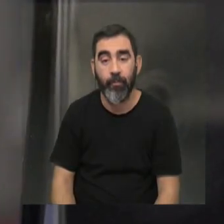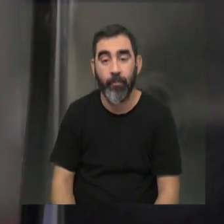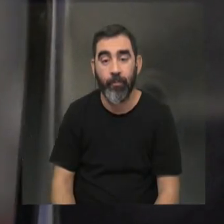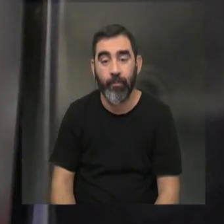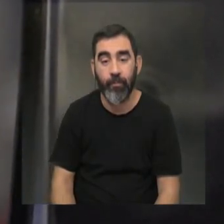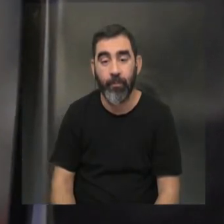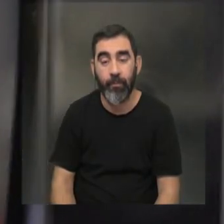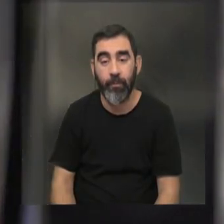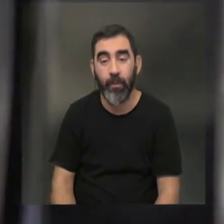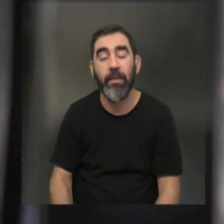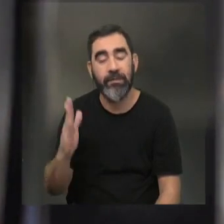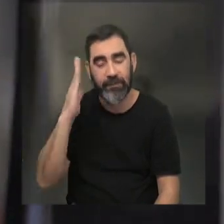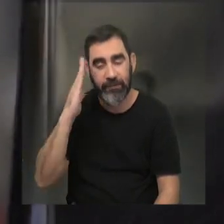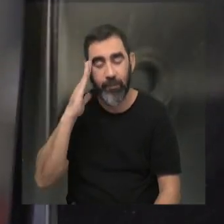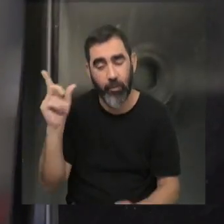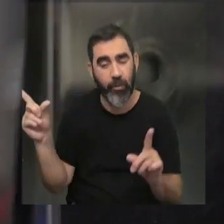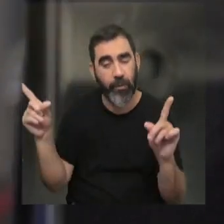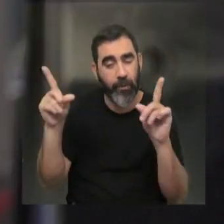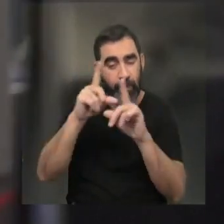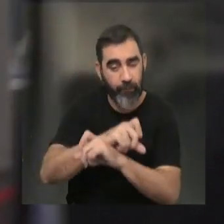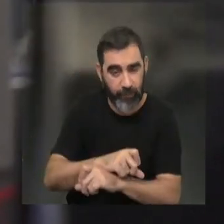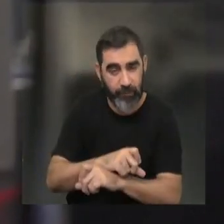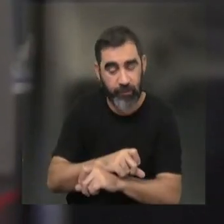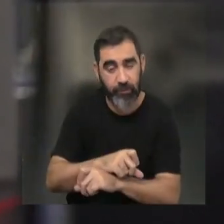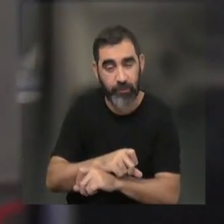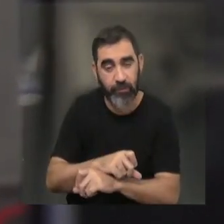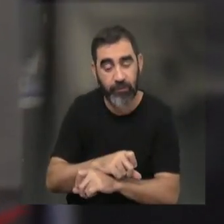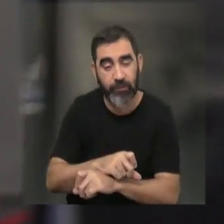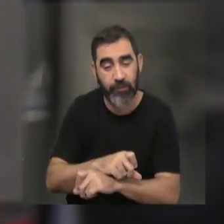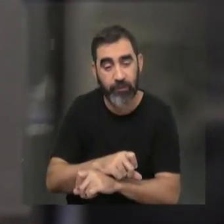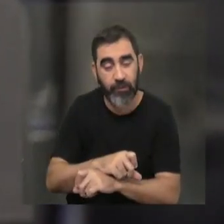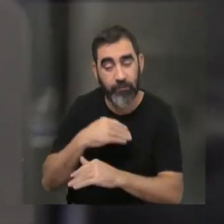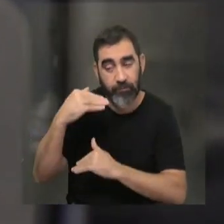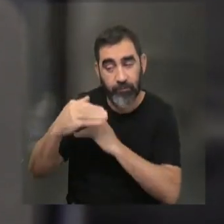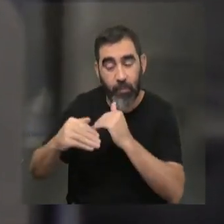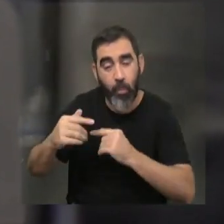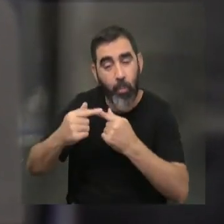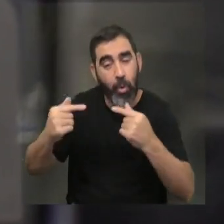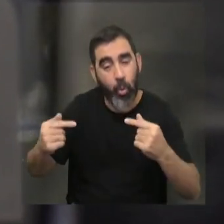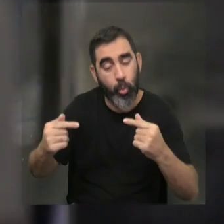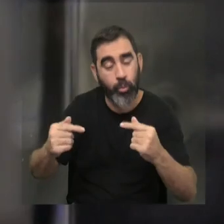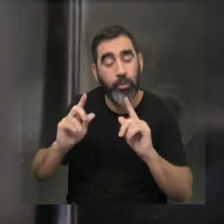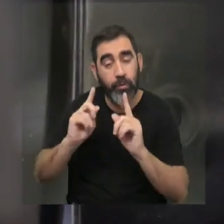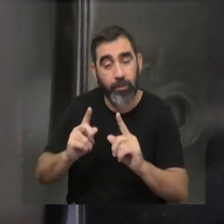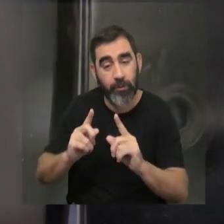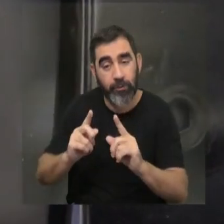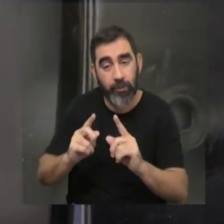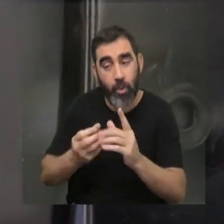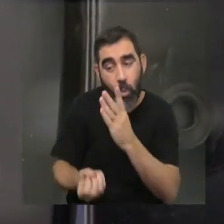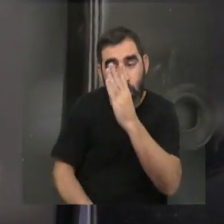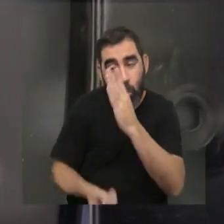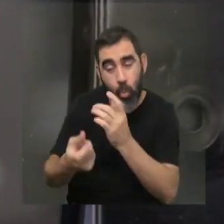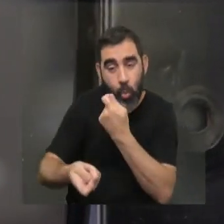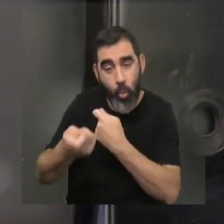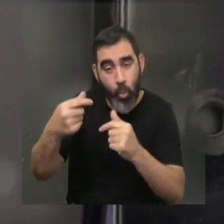En Botica somos conscientes de lo difícil que es poder hacer, desarrollar un producto, poder sacar algo nuevo al mercado